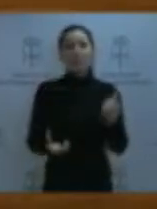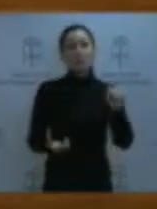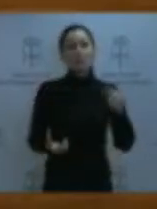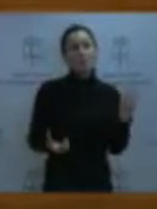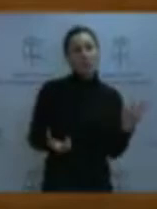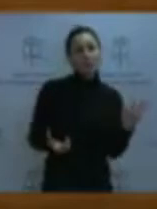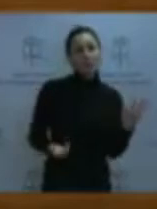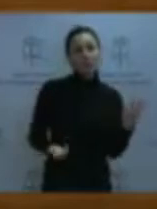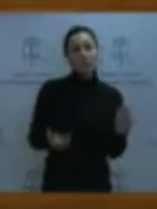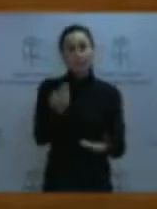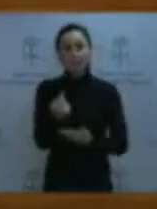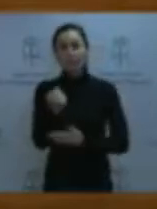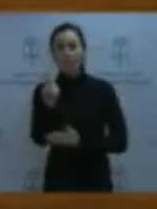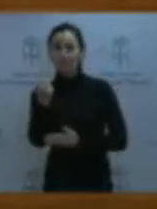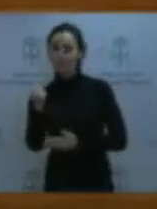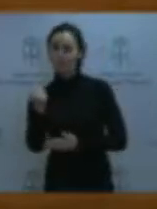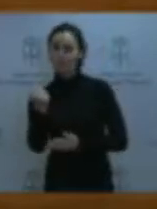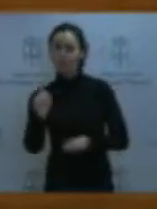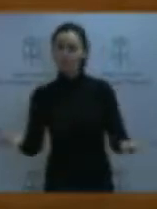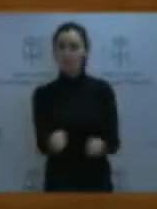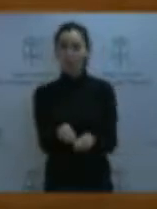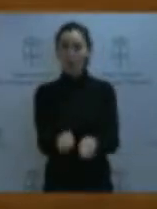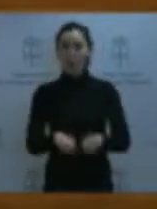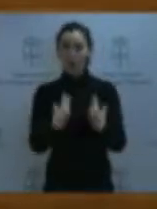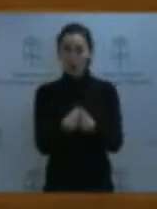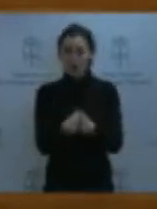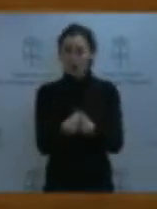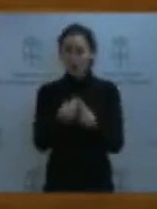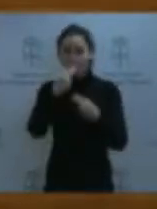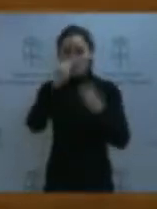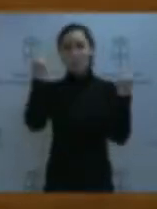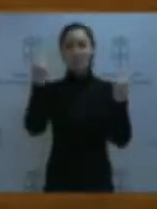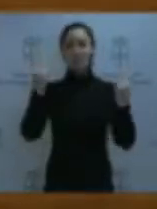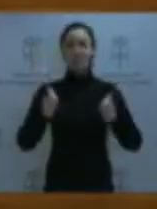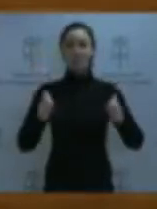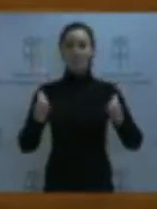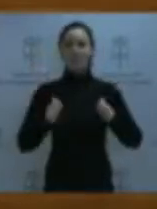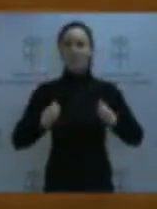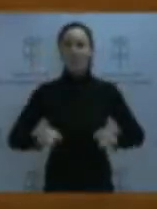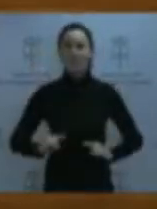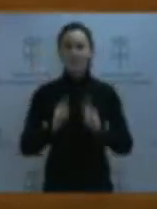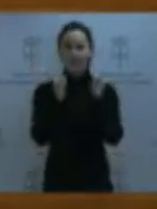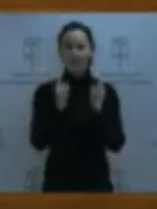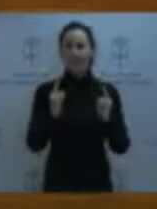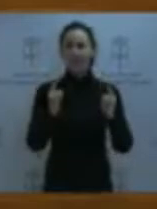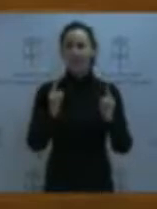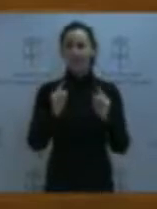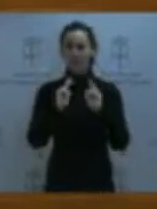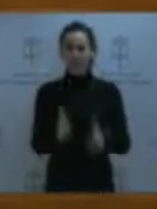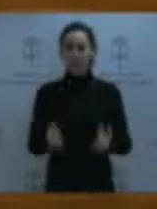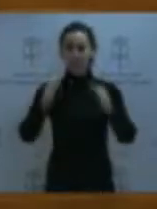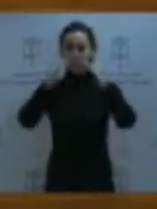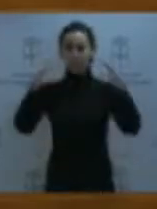1,4, 2 millones para el conjunto del parque público de vivienda. una cúpula de hotel casi